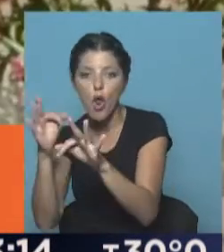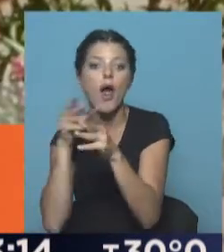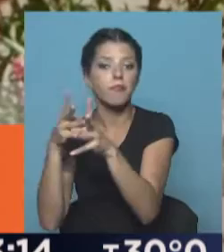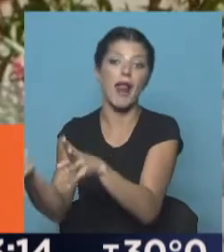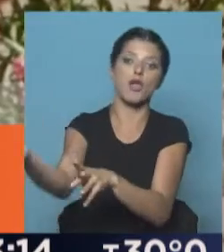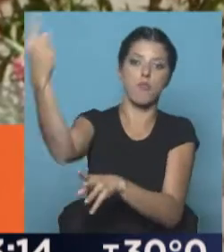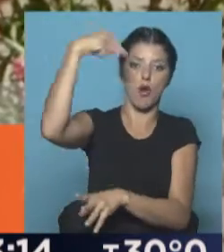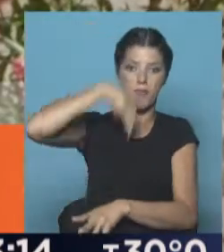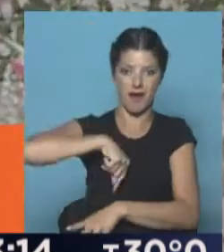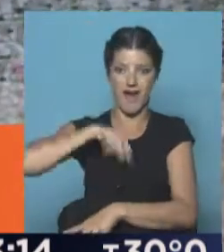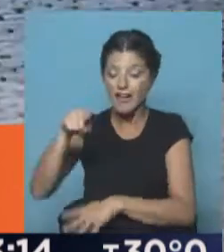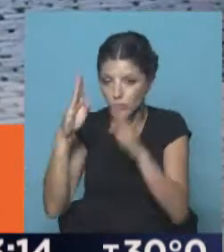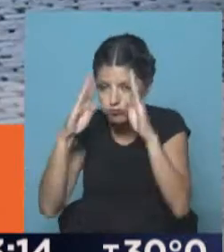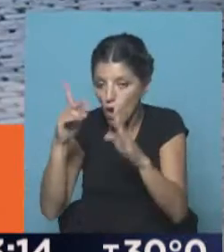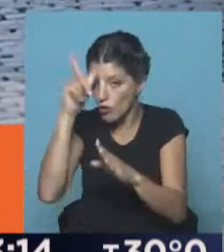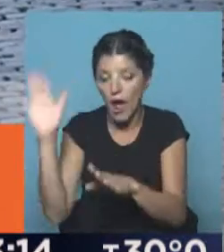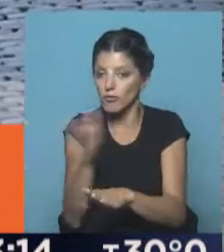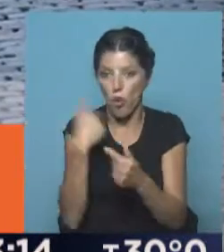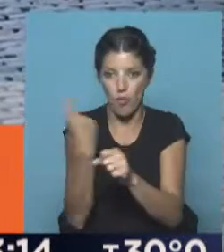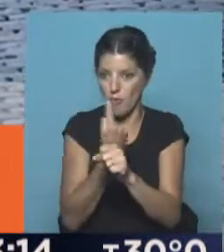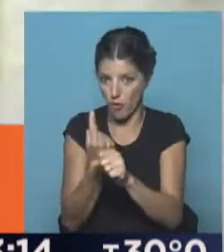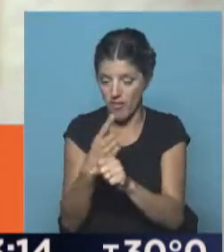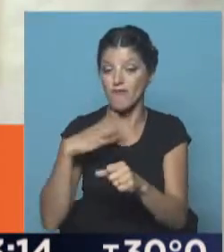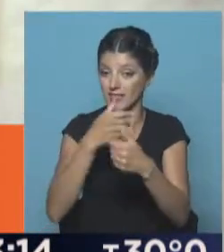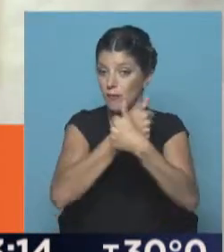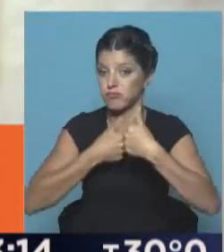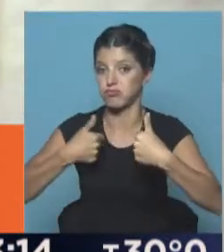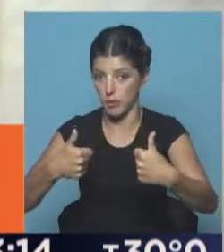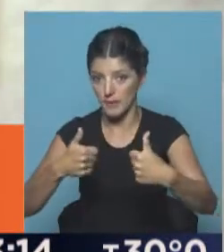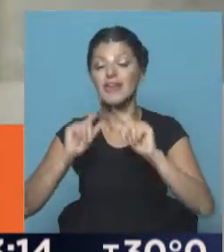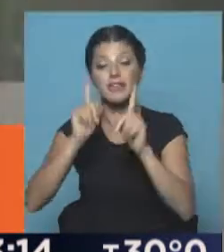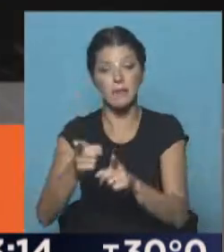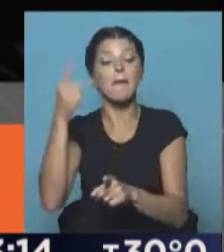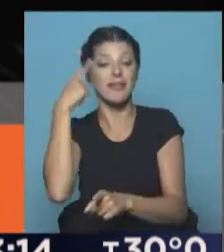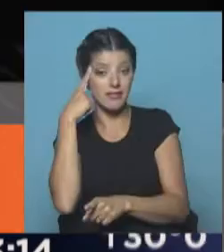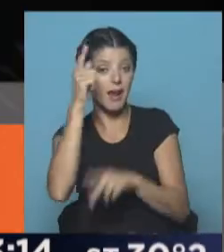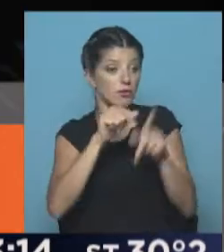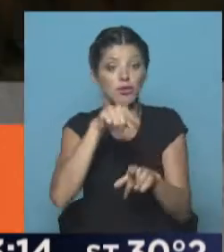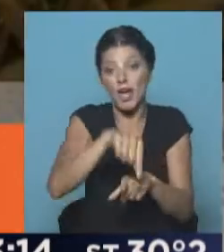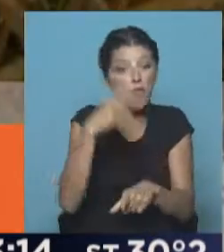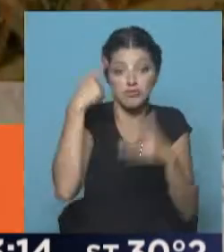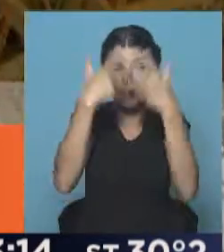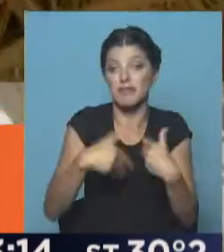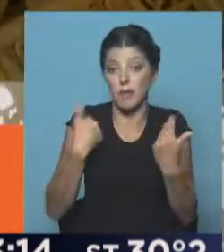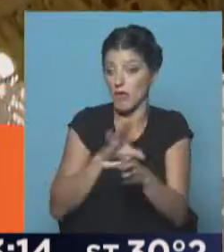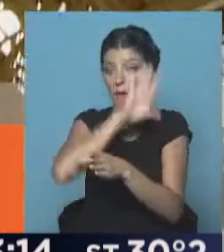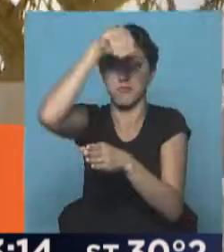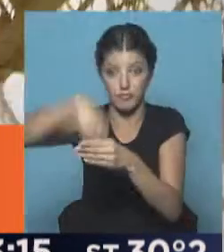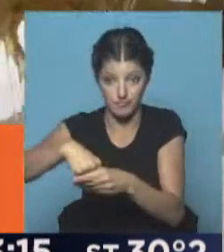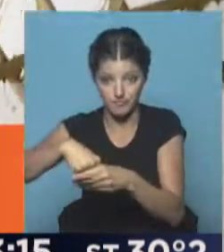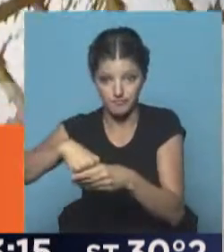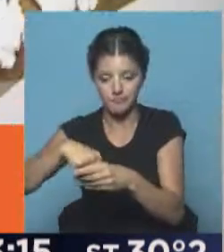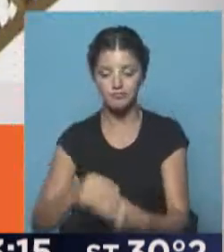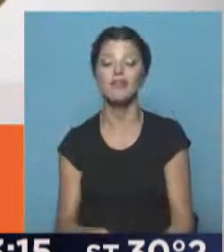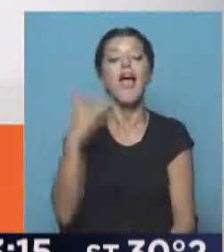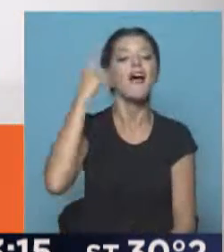deben estar en alerta para frenar a los simpatizantes de última hora. Francia tiene 10.000 agentes antiterroristas,